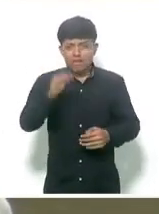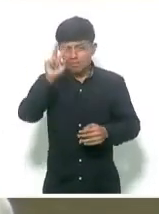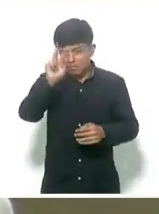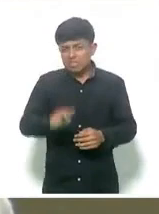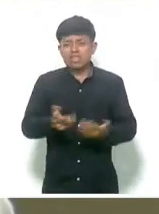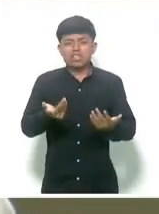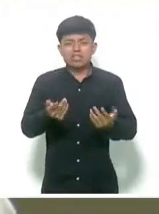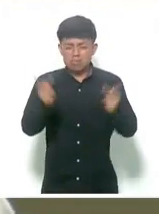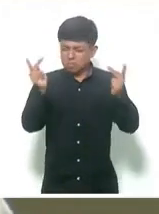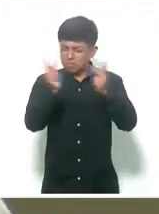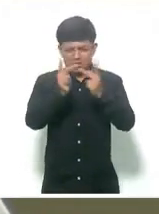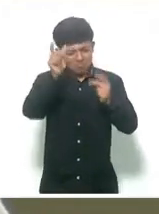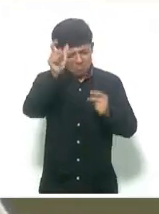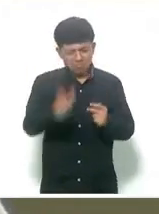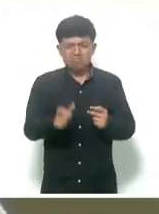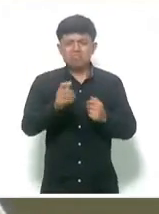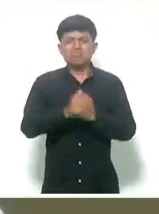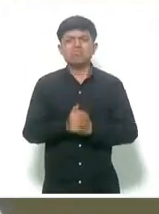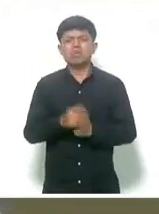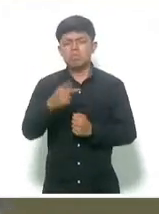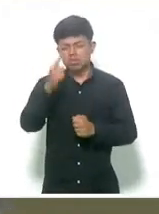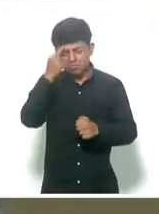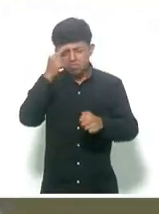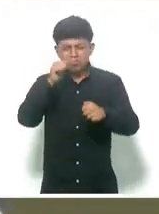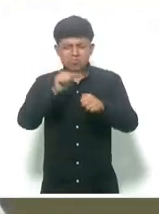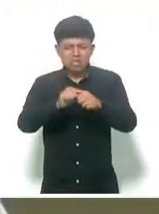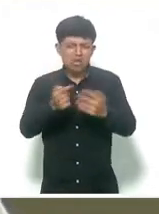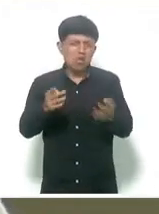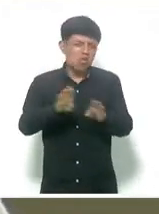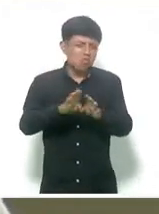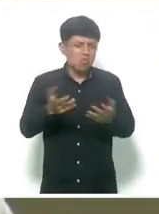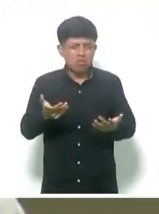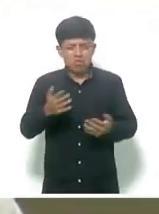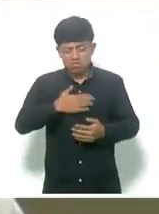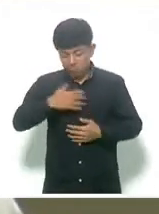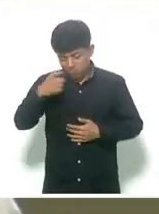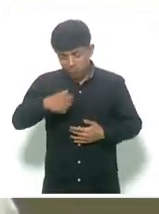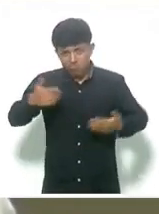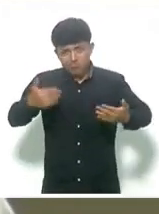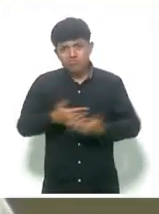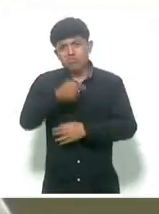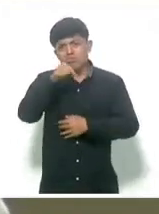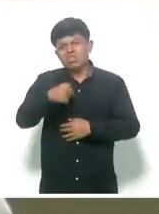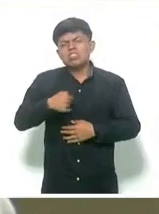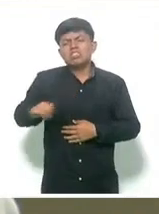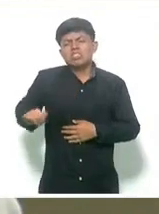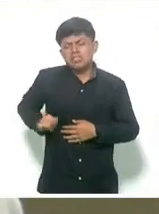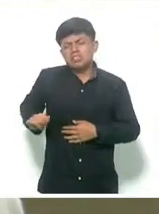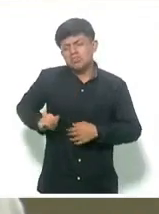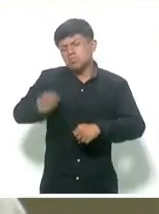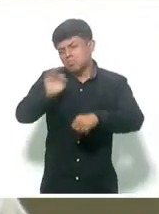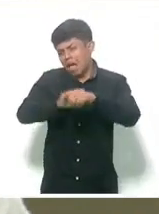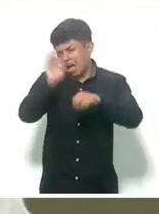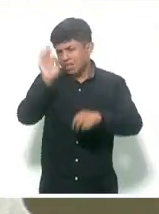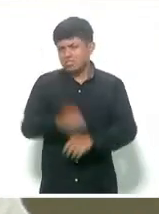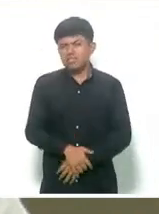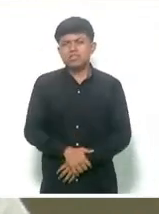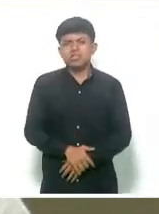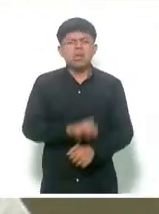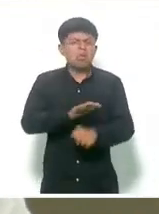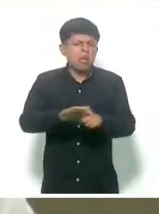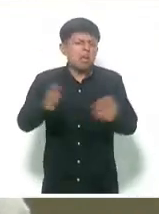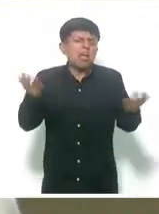resultados pero hay algo también que creo como Ciudadano nos interesa un poquitito más qué se está